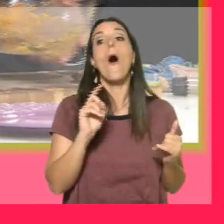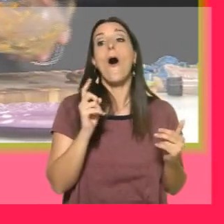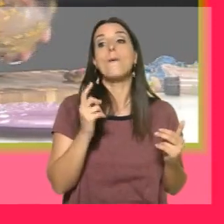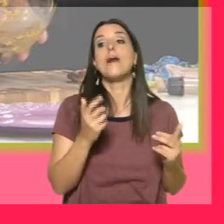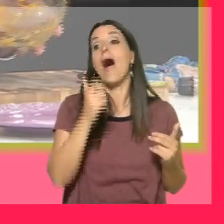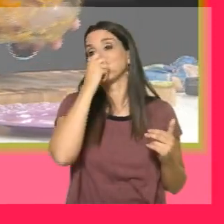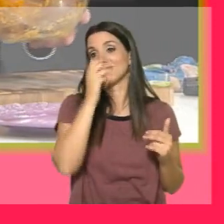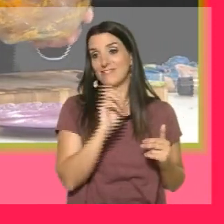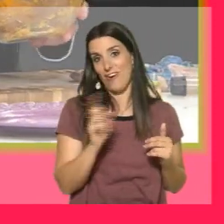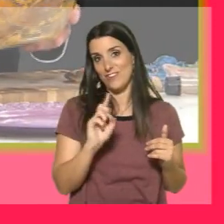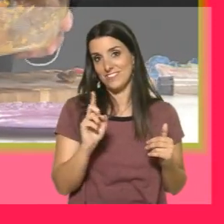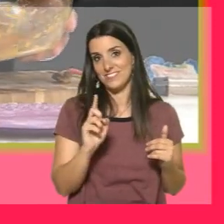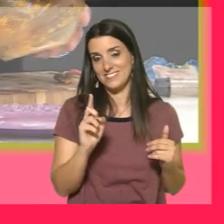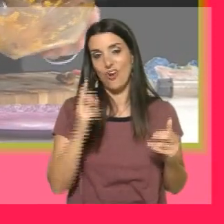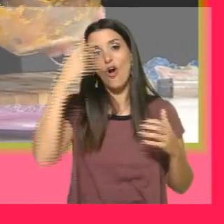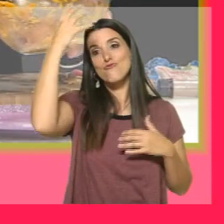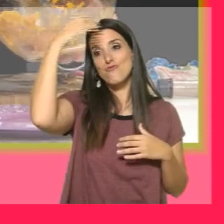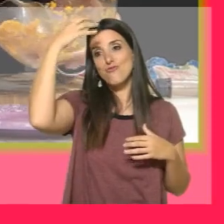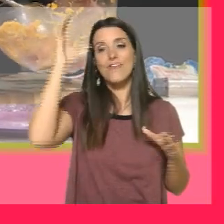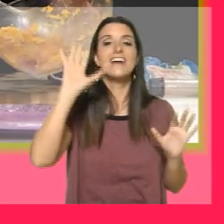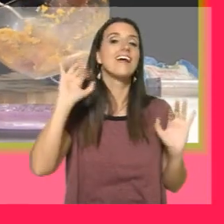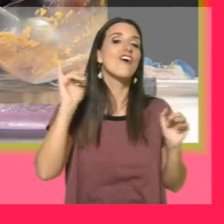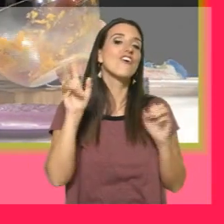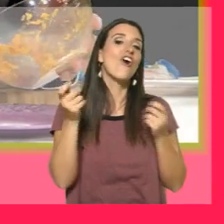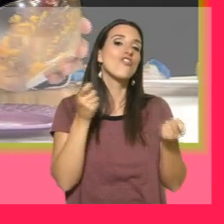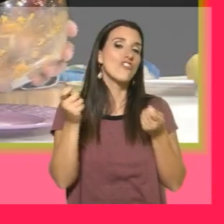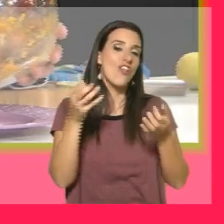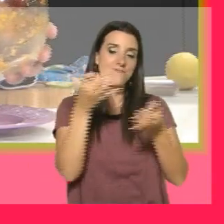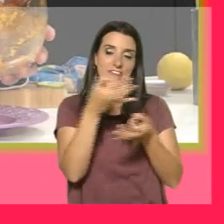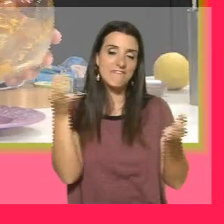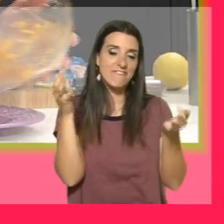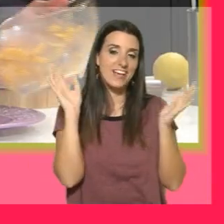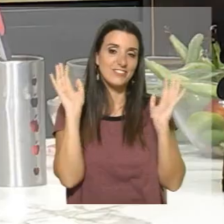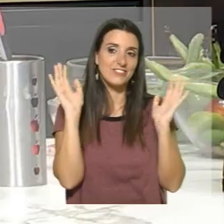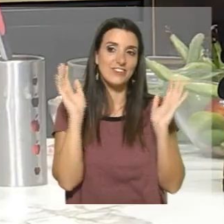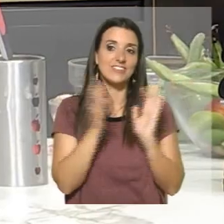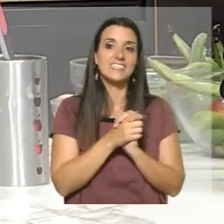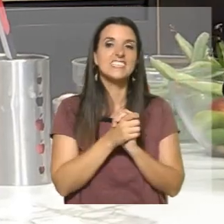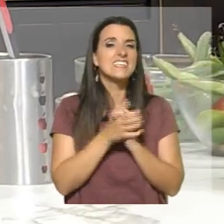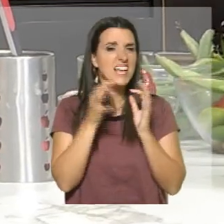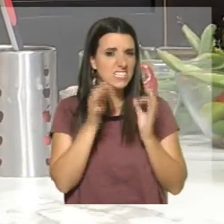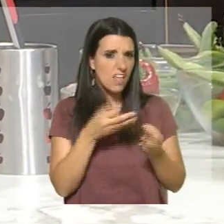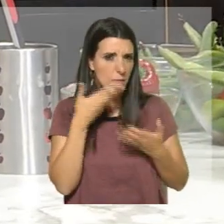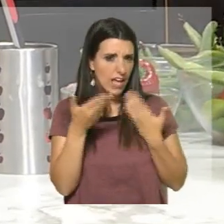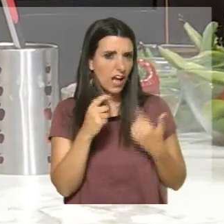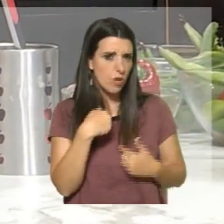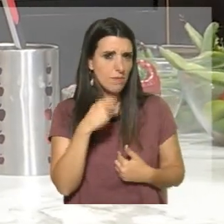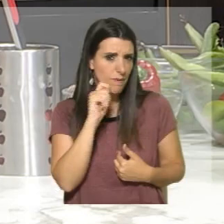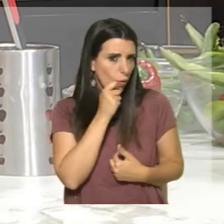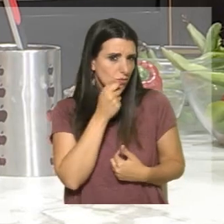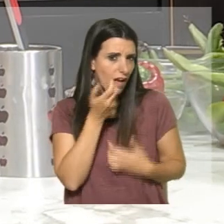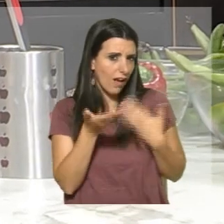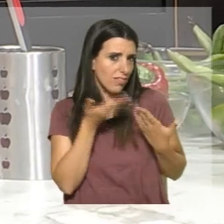podés ahogar. No, no, tranquilo. Lo tengo manejado. Lo manejamos. Siempre canto. A mí me gusta